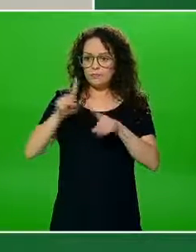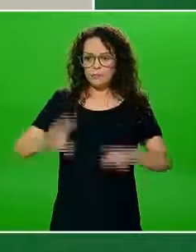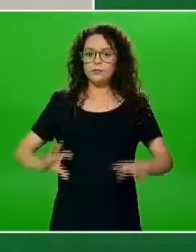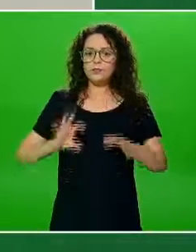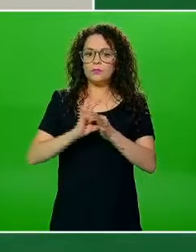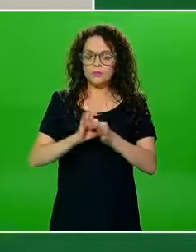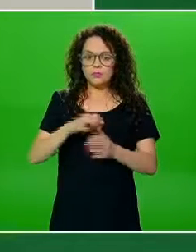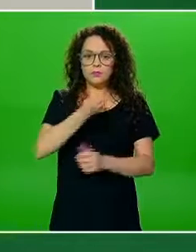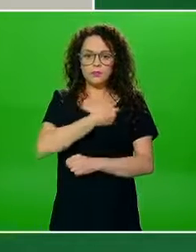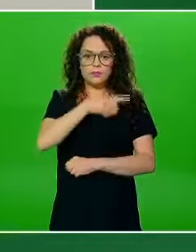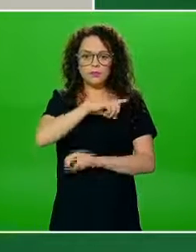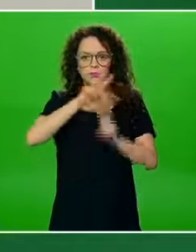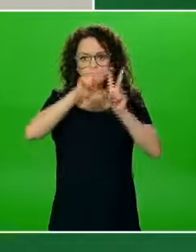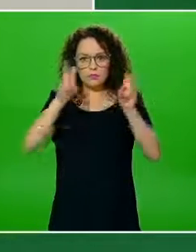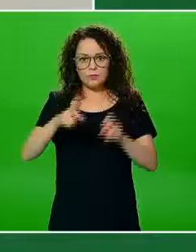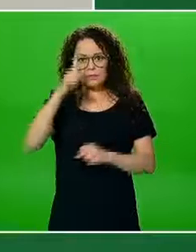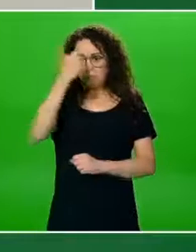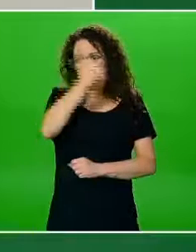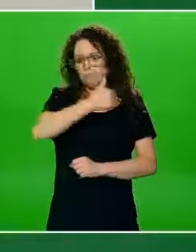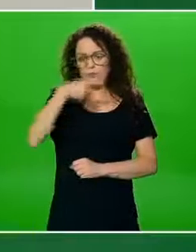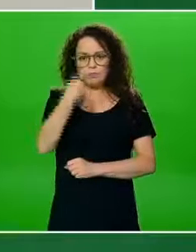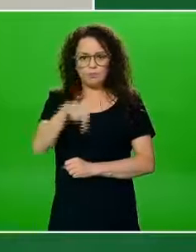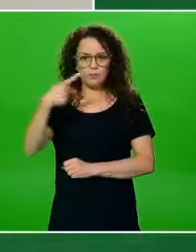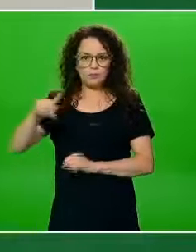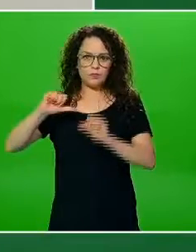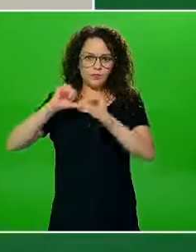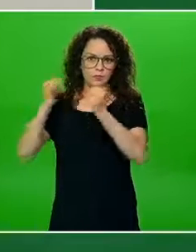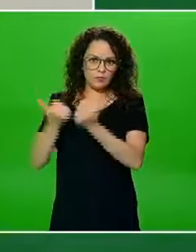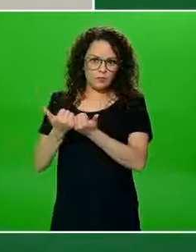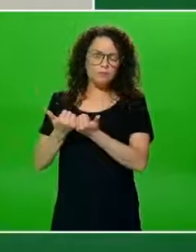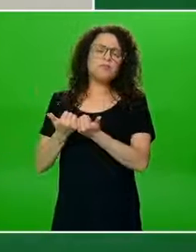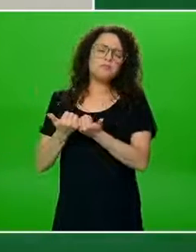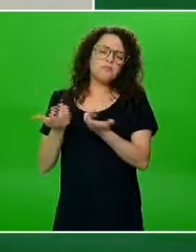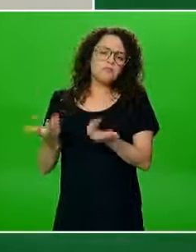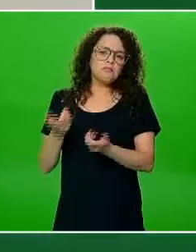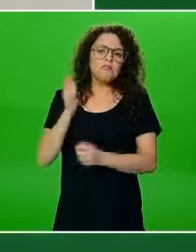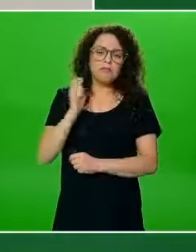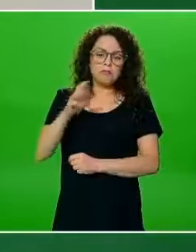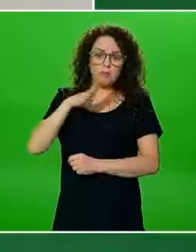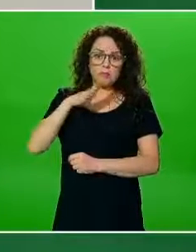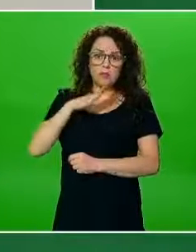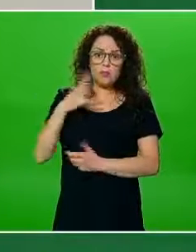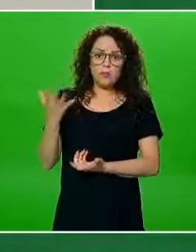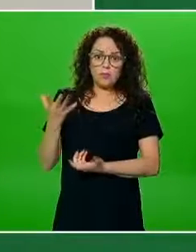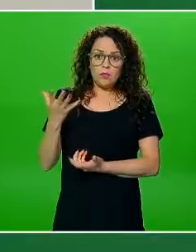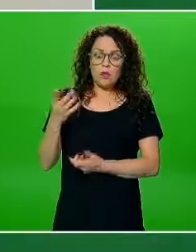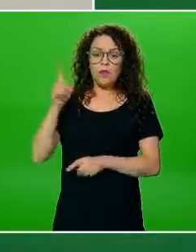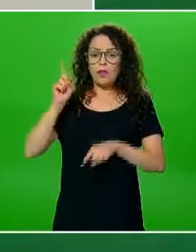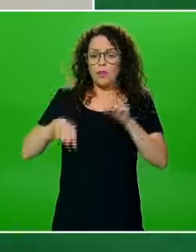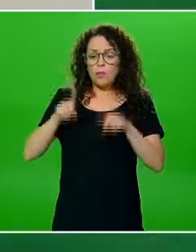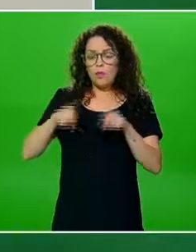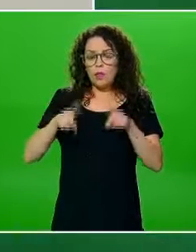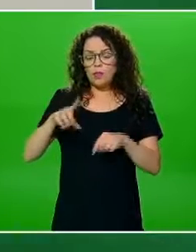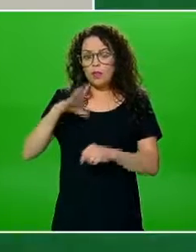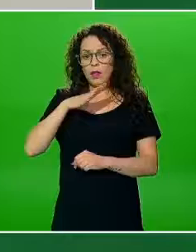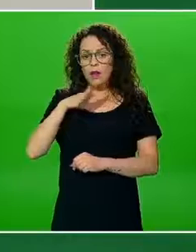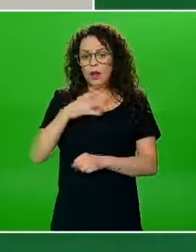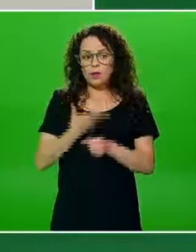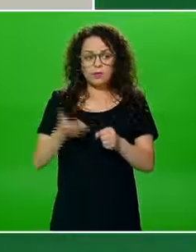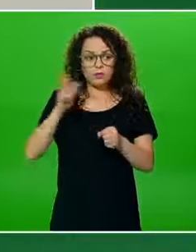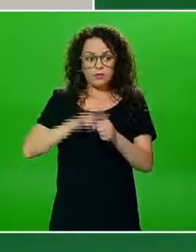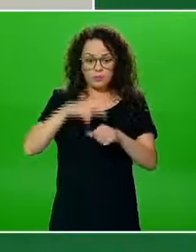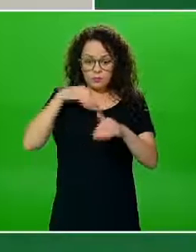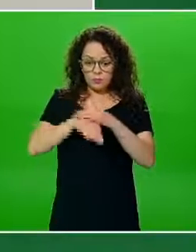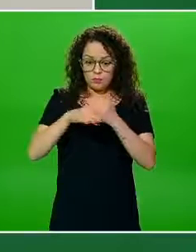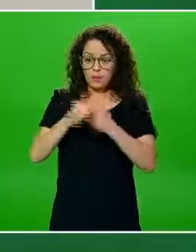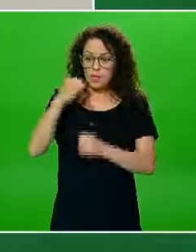para cada una de sus áreas, pues entonces dependiendo del semáforo de riesgo en que se encuentran y dependiendo de la ocupación que están teniendo, porque además